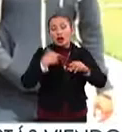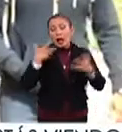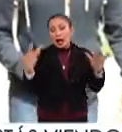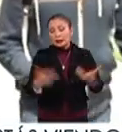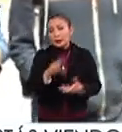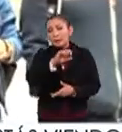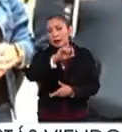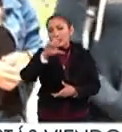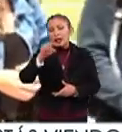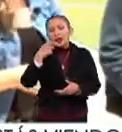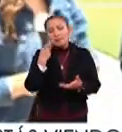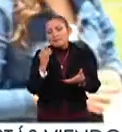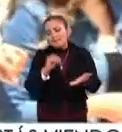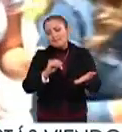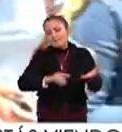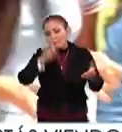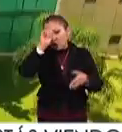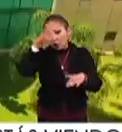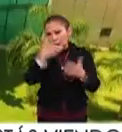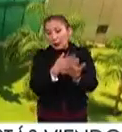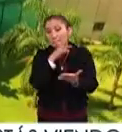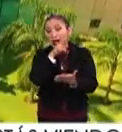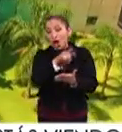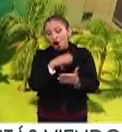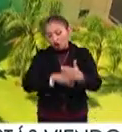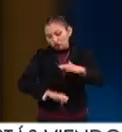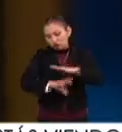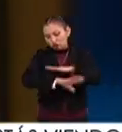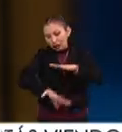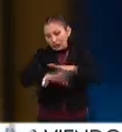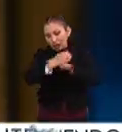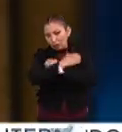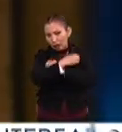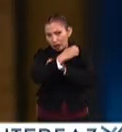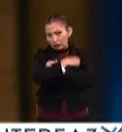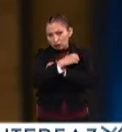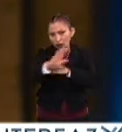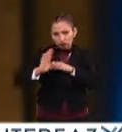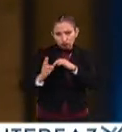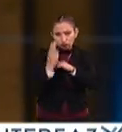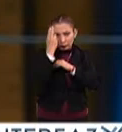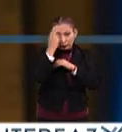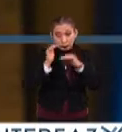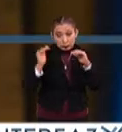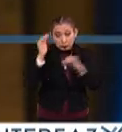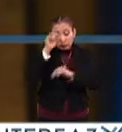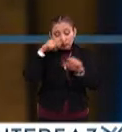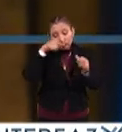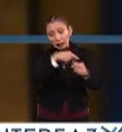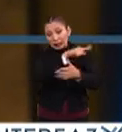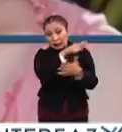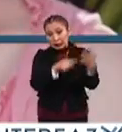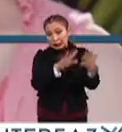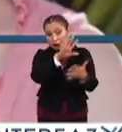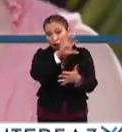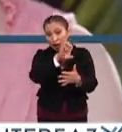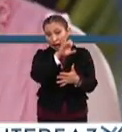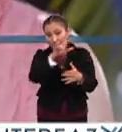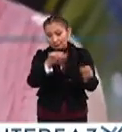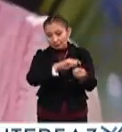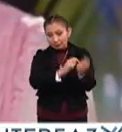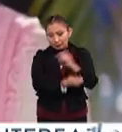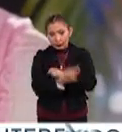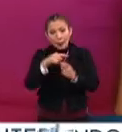2030, en el que plantea propuestas para la mejora estructural de la educación superior. El documento se focaliza en 5 ejes de